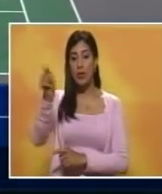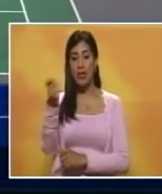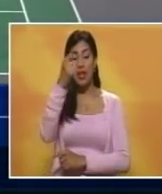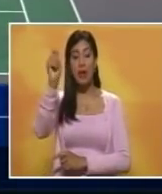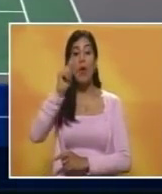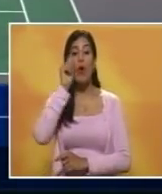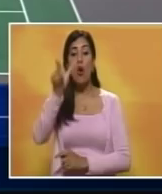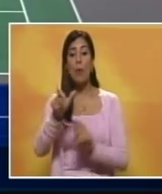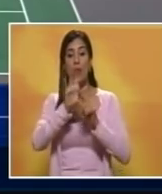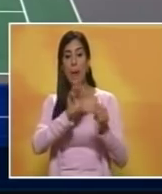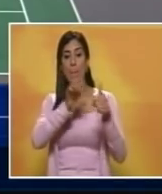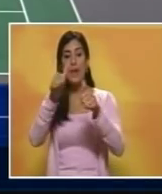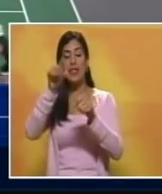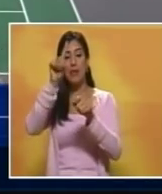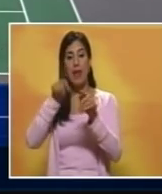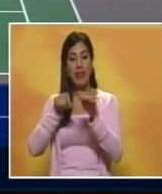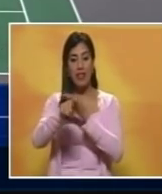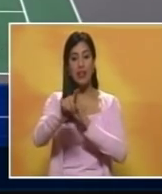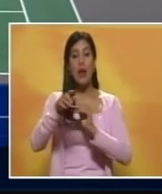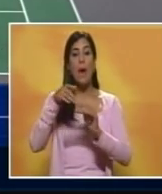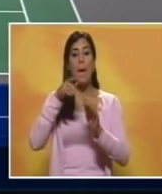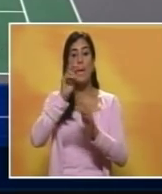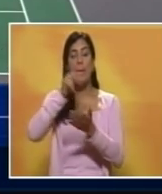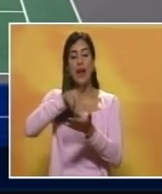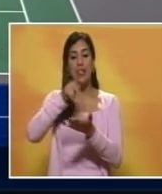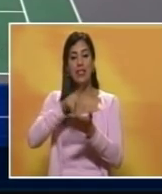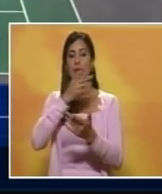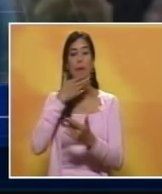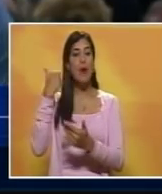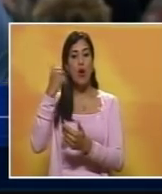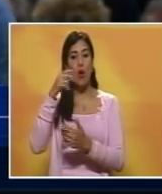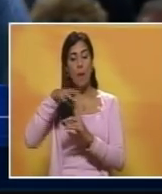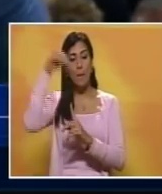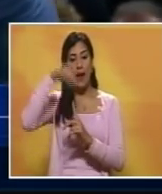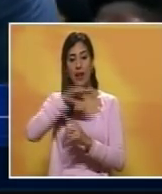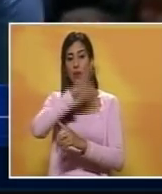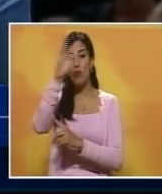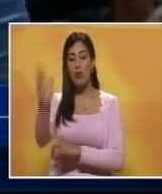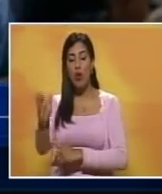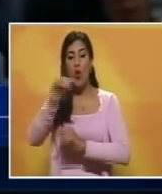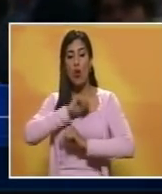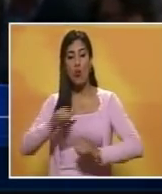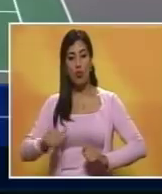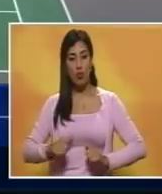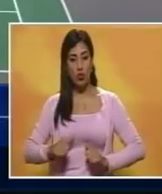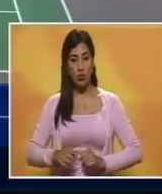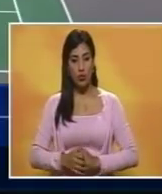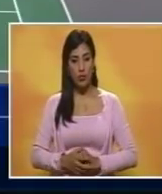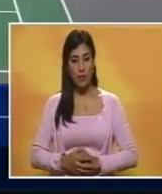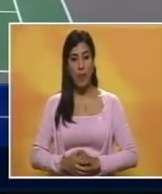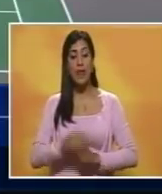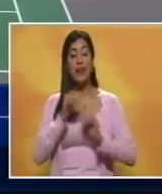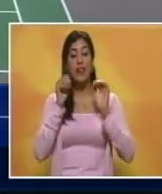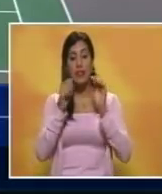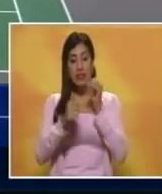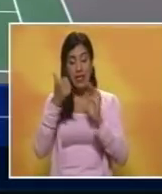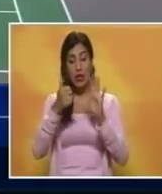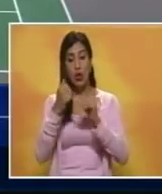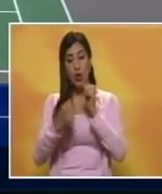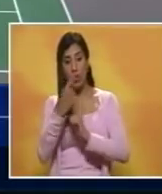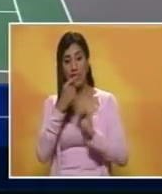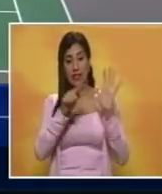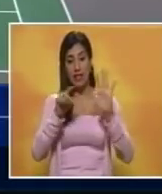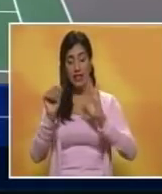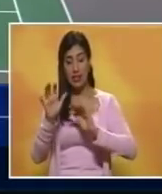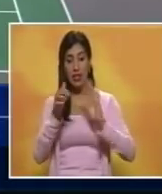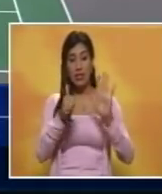serbio Novak Djokovic inició con el pie derecho su participación en el Masters de París tras derrotar al portugués João Sousa en sets corridos por 7-5